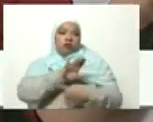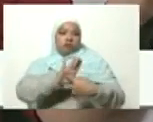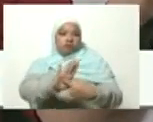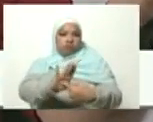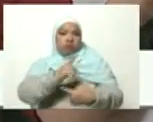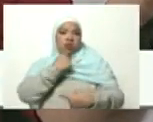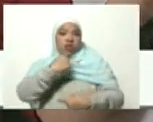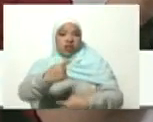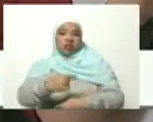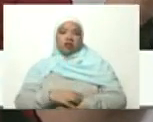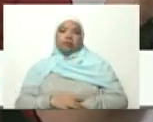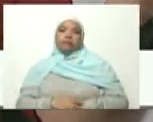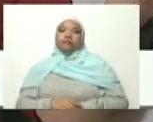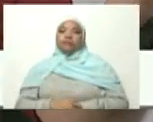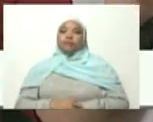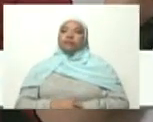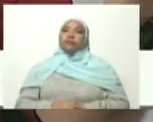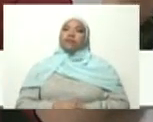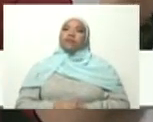ellos.